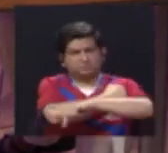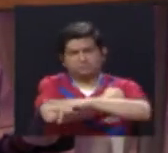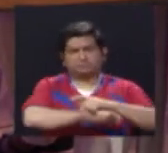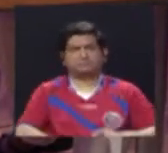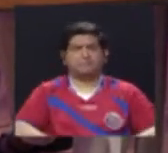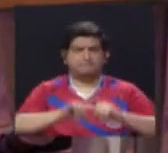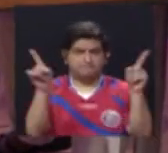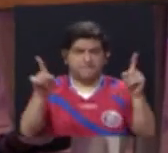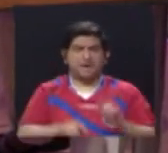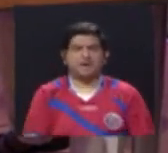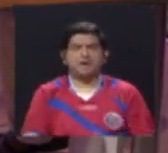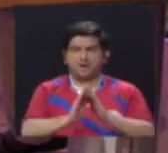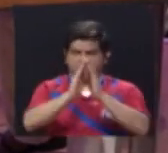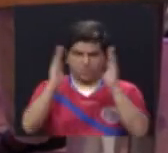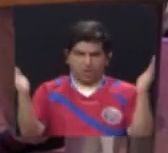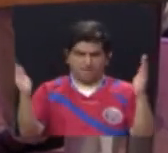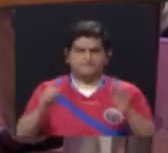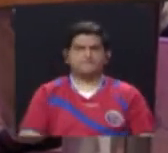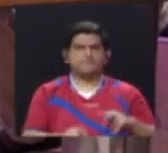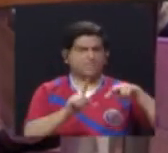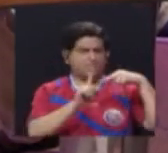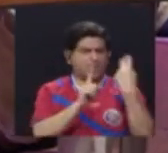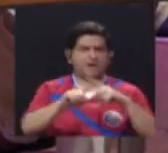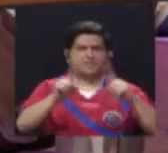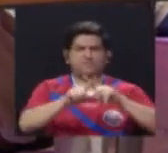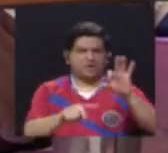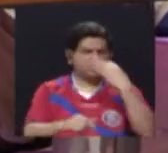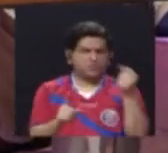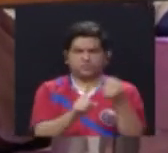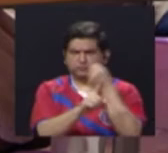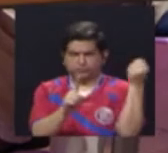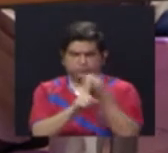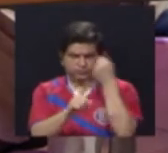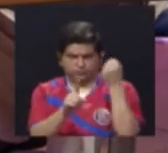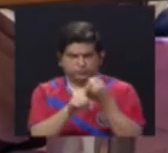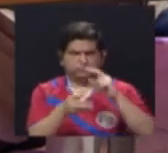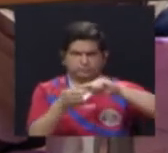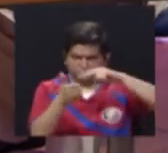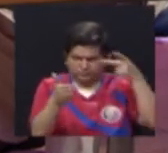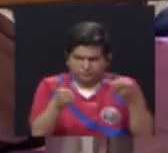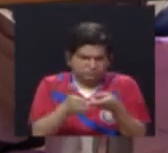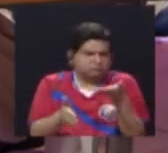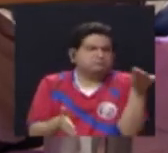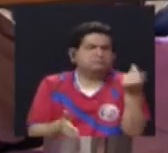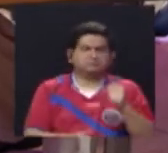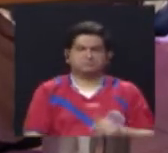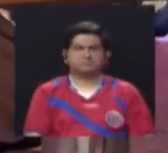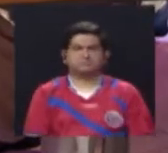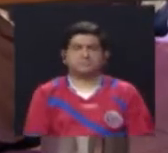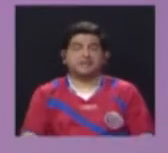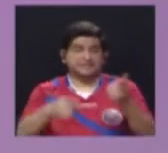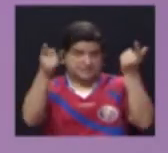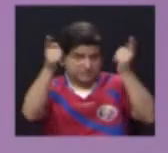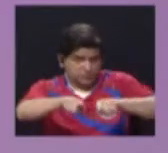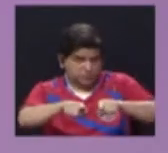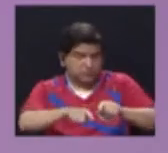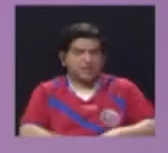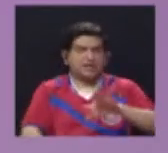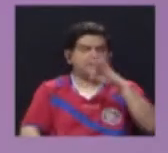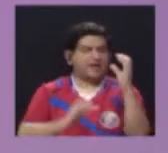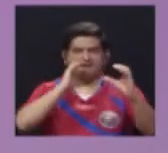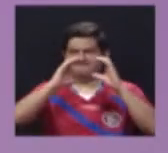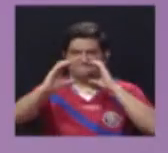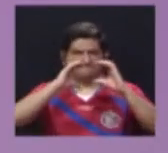pero tenemos que ampliar la mirada a otras formas de violencia me refiero a la que sucede en los medios de